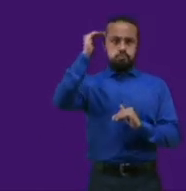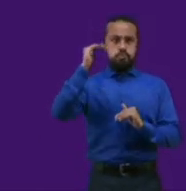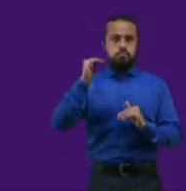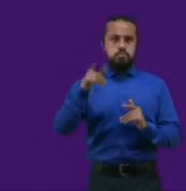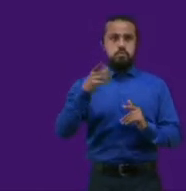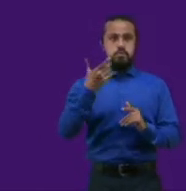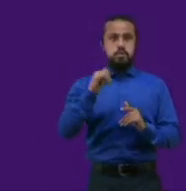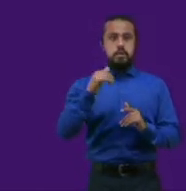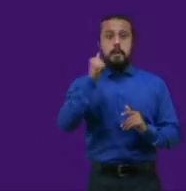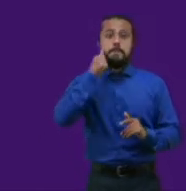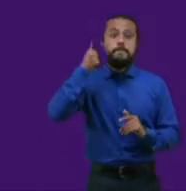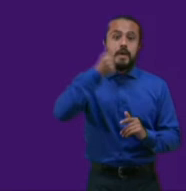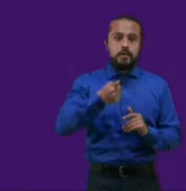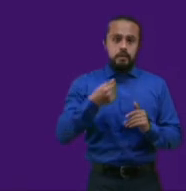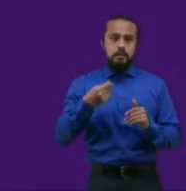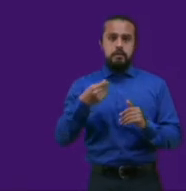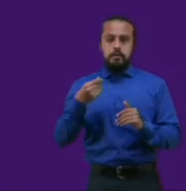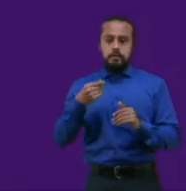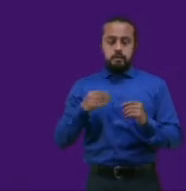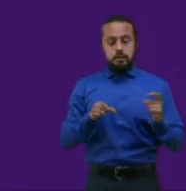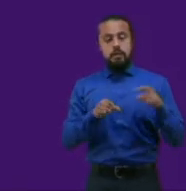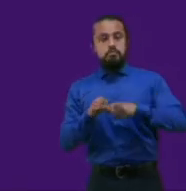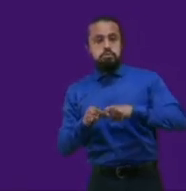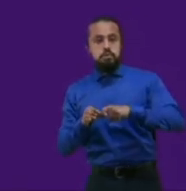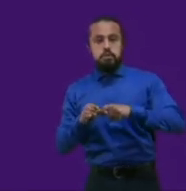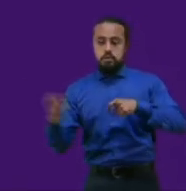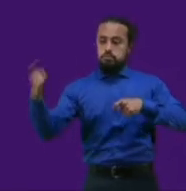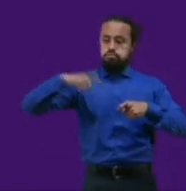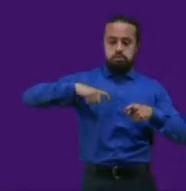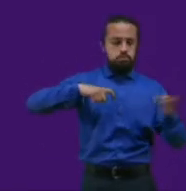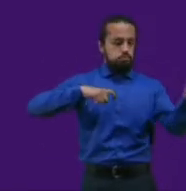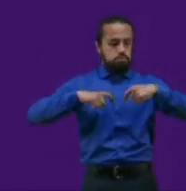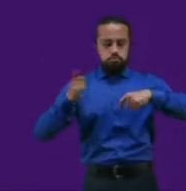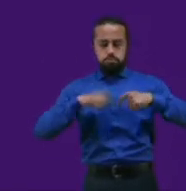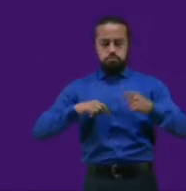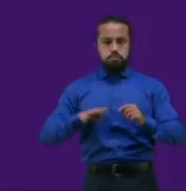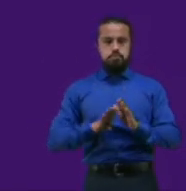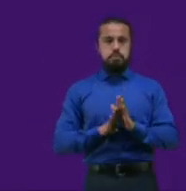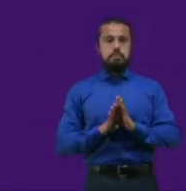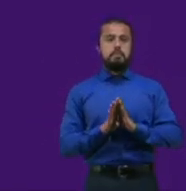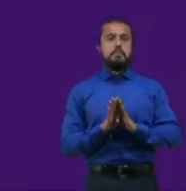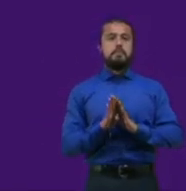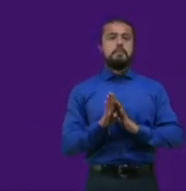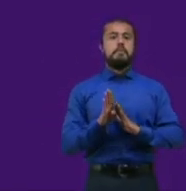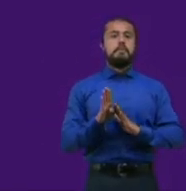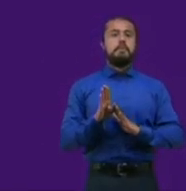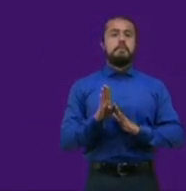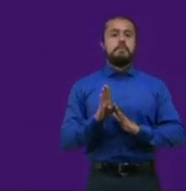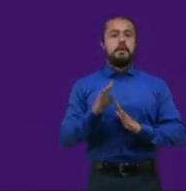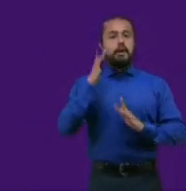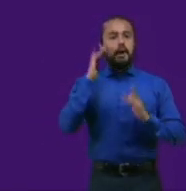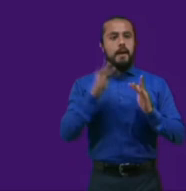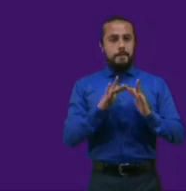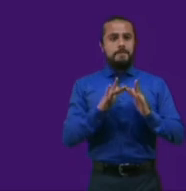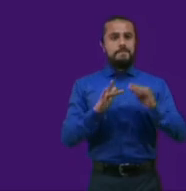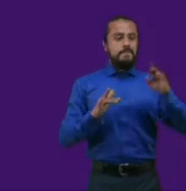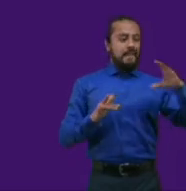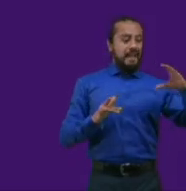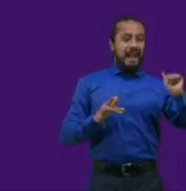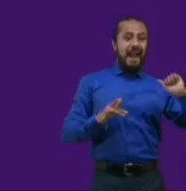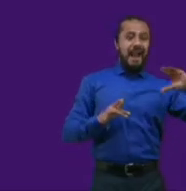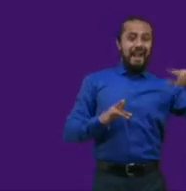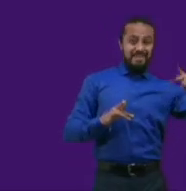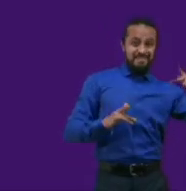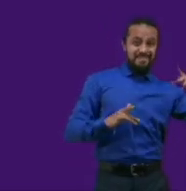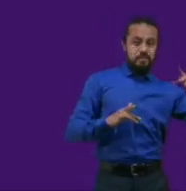invertir mañana y todos los que estamos aquí. Entonces, que ustedes tengan esa noción muy clara del CAC y el retorno de cuánto